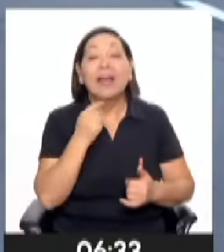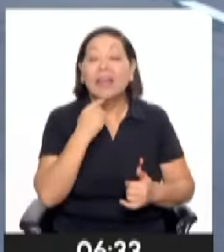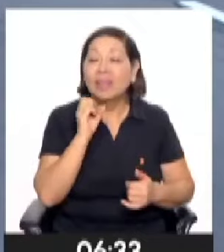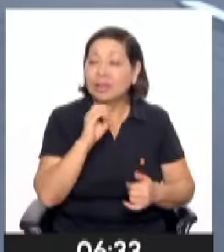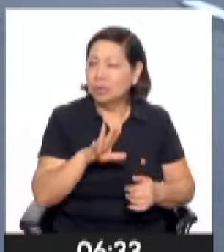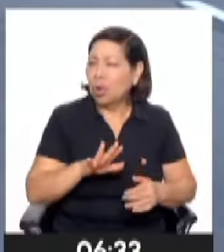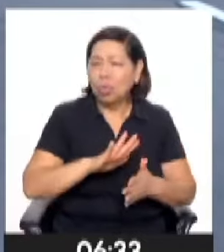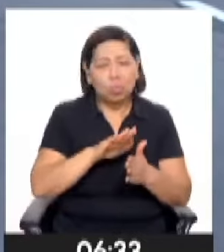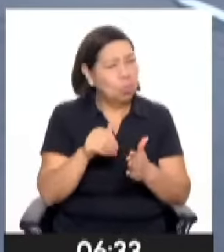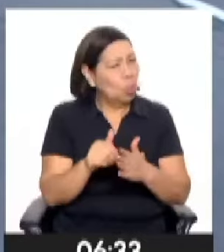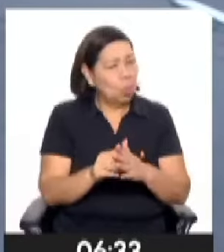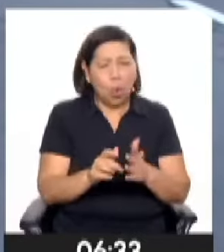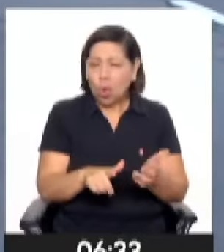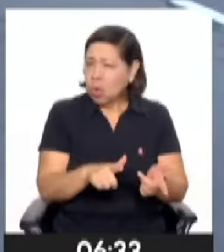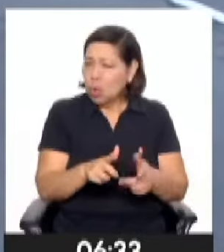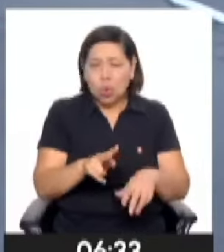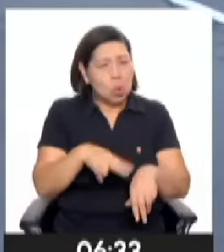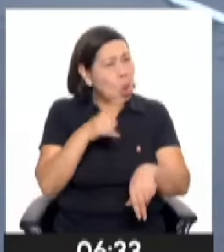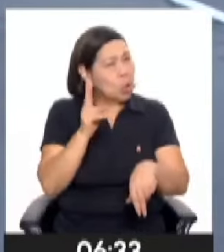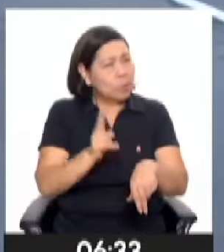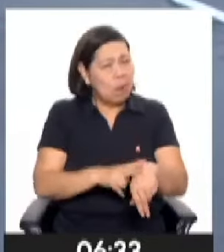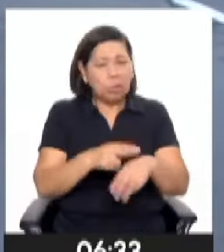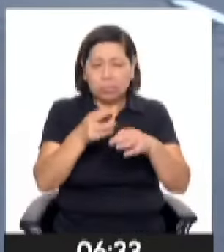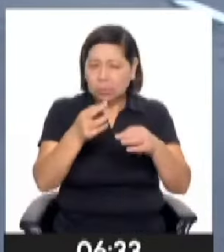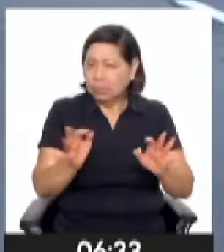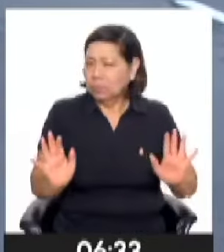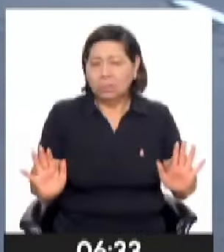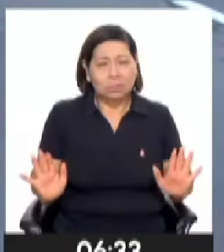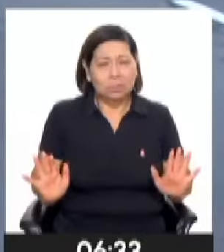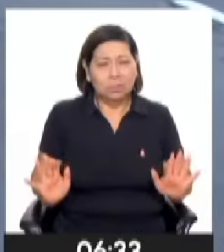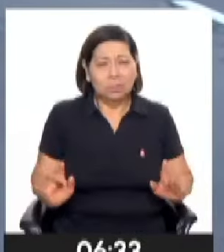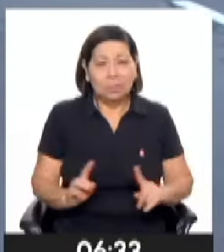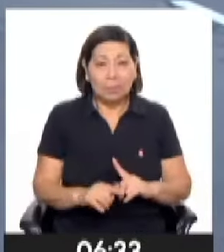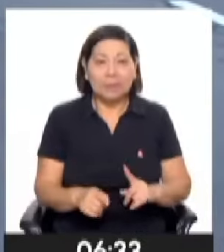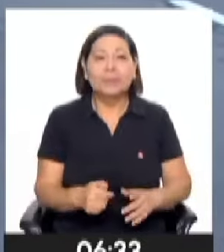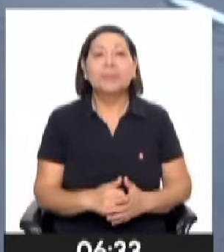garantizando que todo se desarrolle acá de manera segura y sin mayor contratiempo, compañeros.